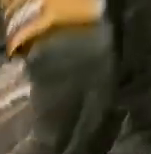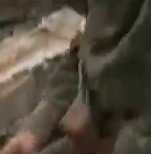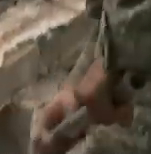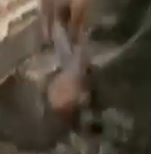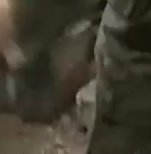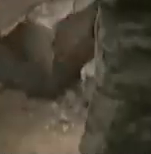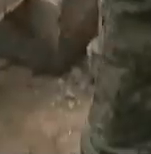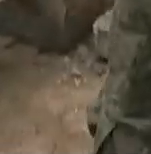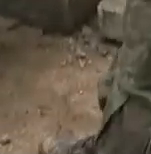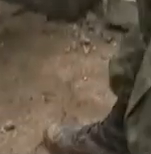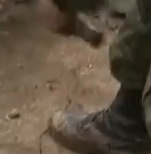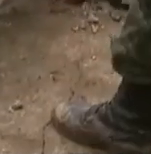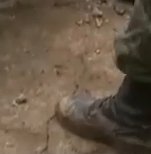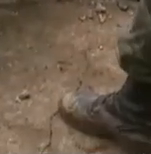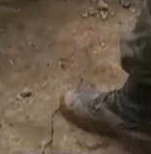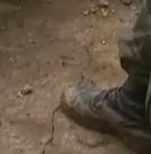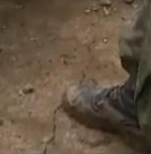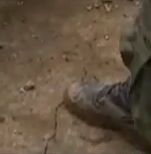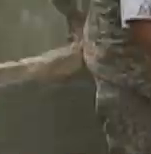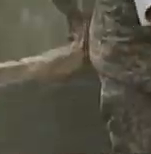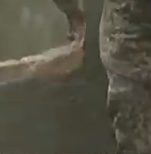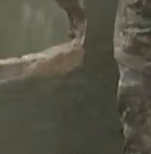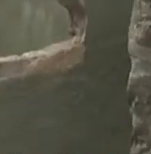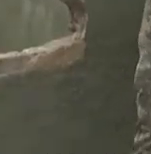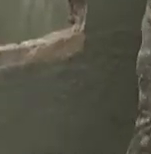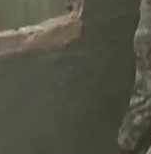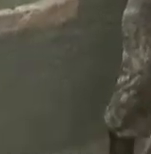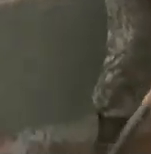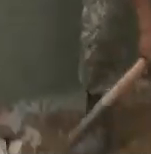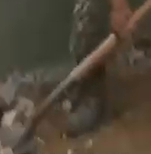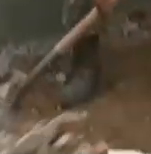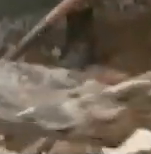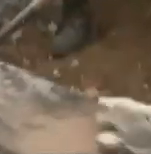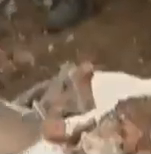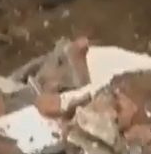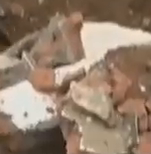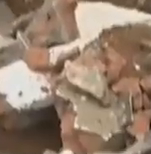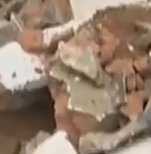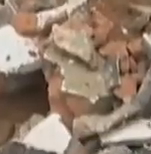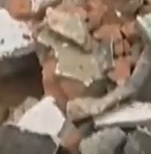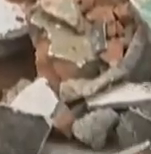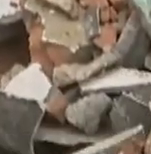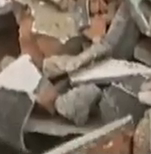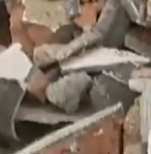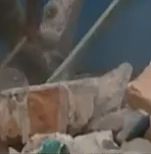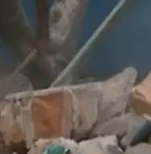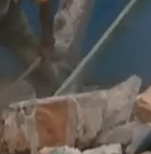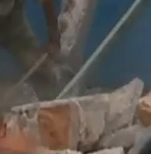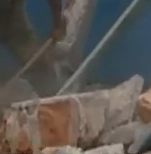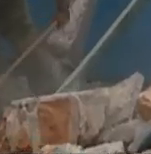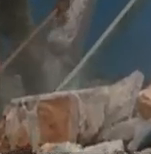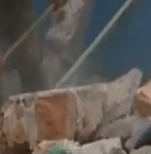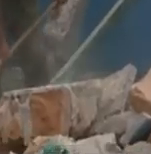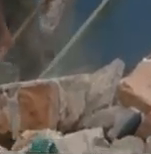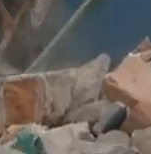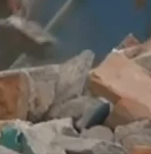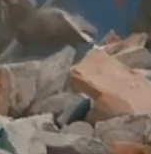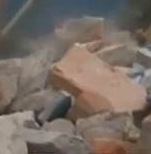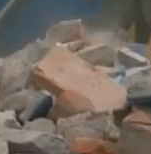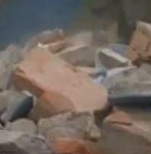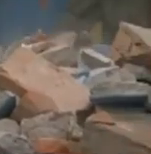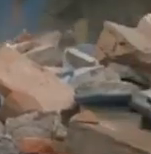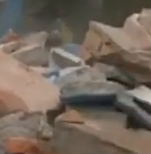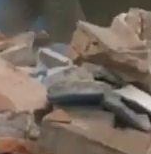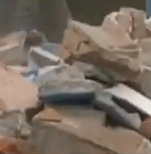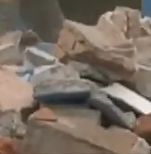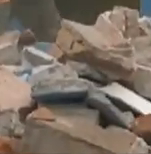tercero, para que puedan también hacer recuperación que necesiten en su negocio, cualquier inversión en activo